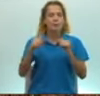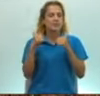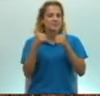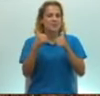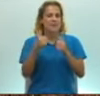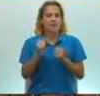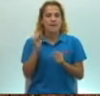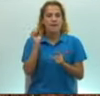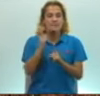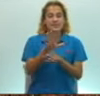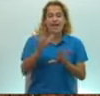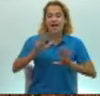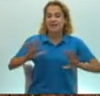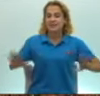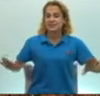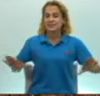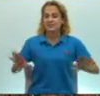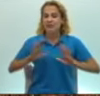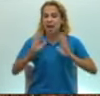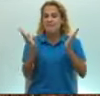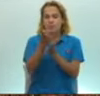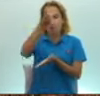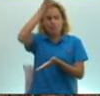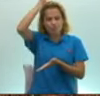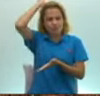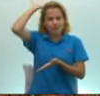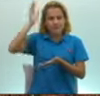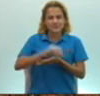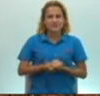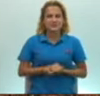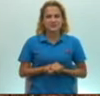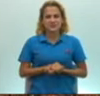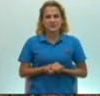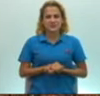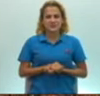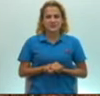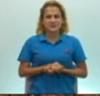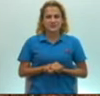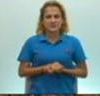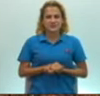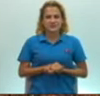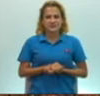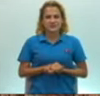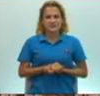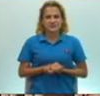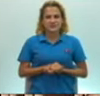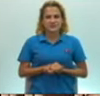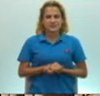el nasobuco para lograr una comunicación más eficiente y empezar ya en materia del mundo romano.